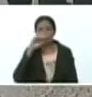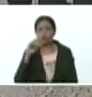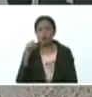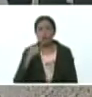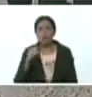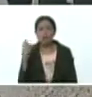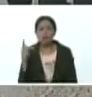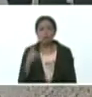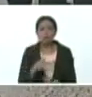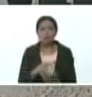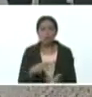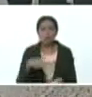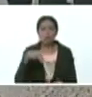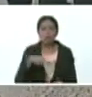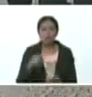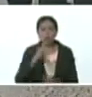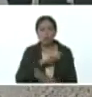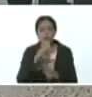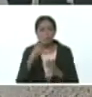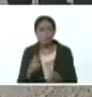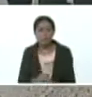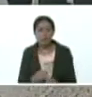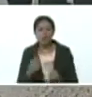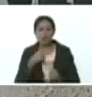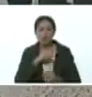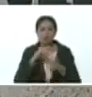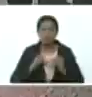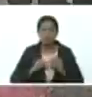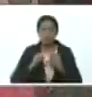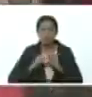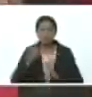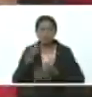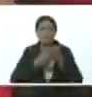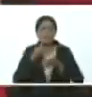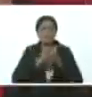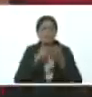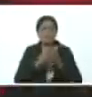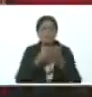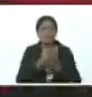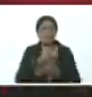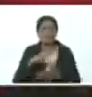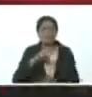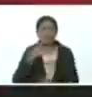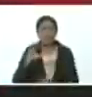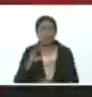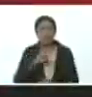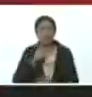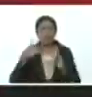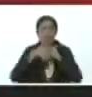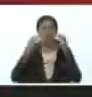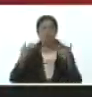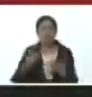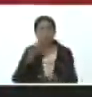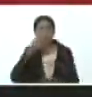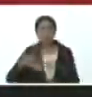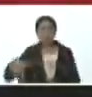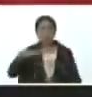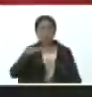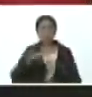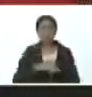Maduro, de pie, entero, firme y listo para seguir la batalla por nuestra patria, por la felicidad de nuestro pueblo.